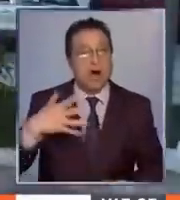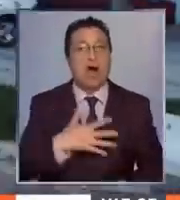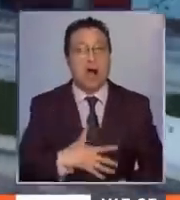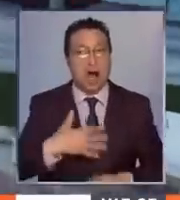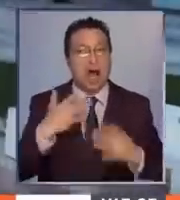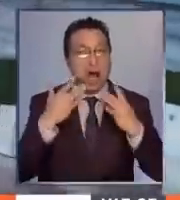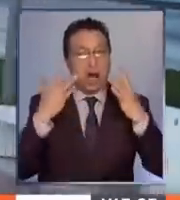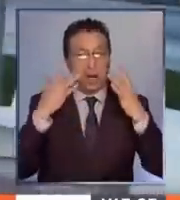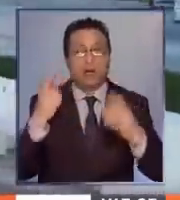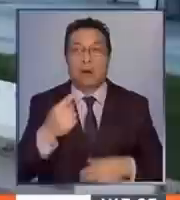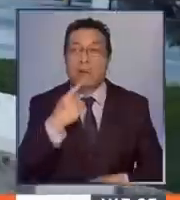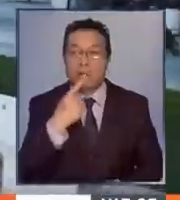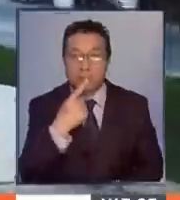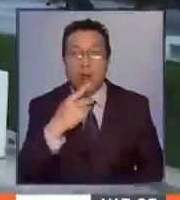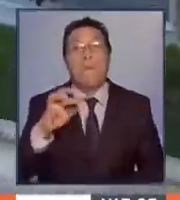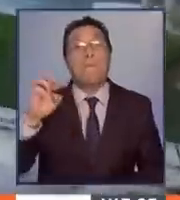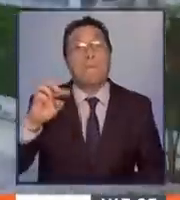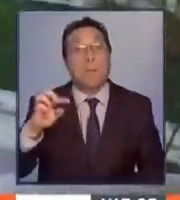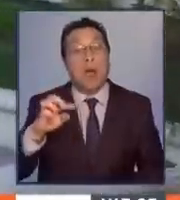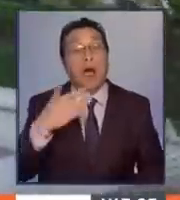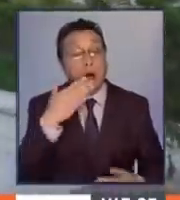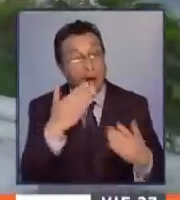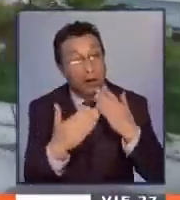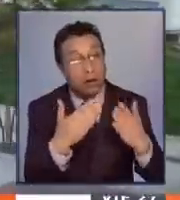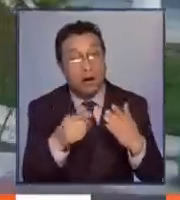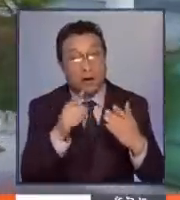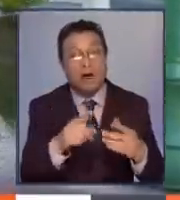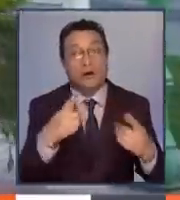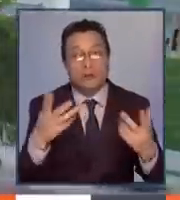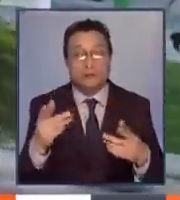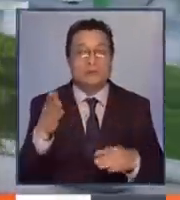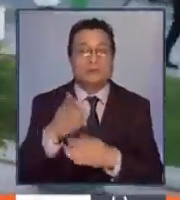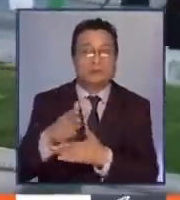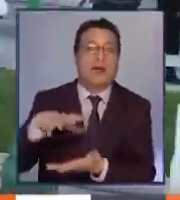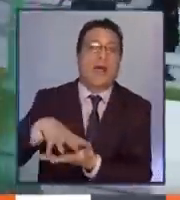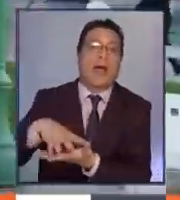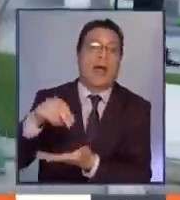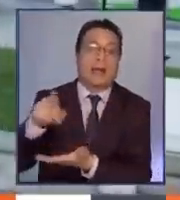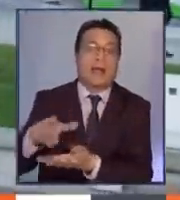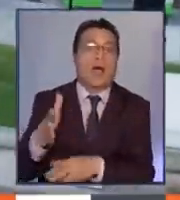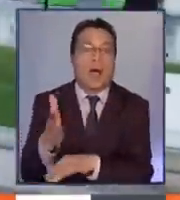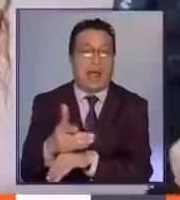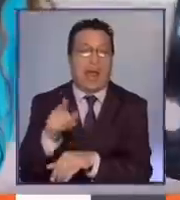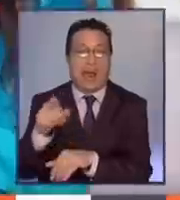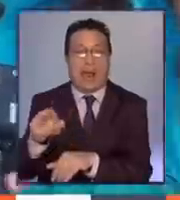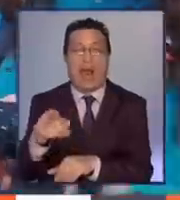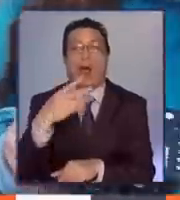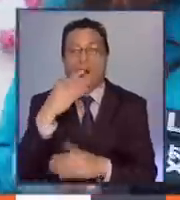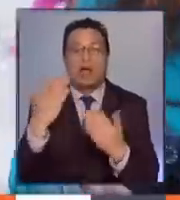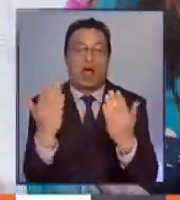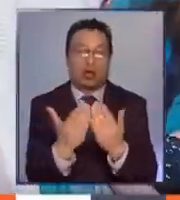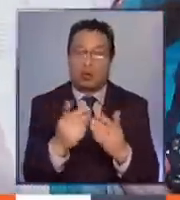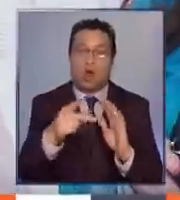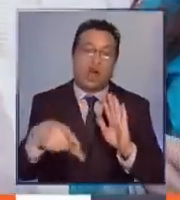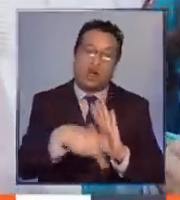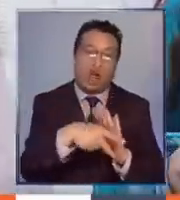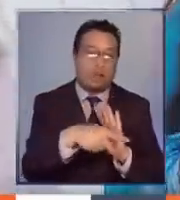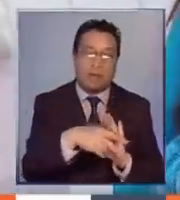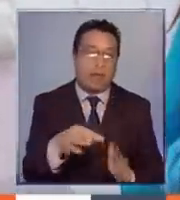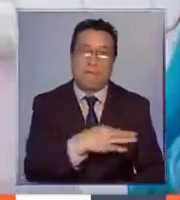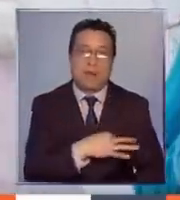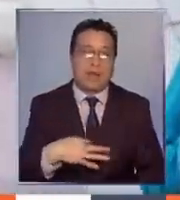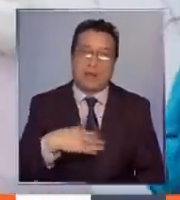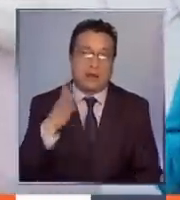fuimos a entrevistar a su padre, ellos se encontraban en Arica para complementar sus estudios según las normas del Ministerio de